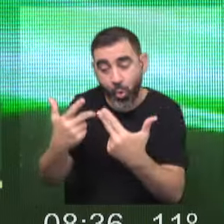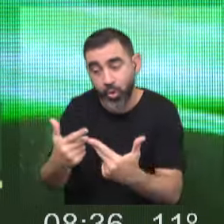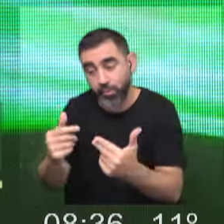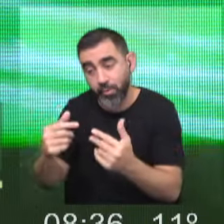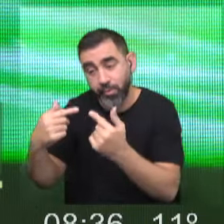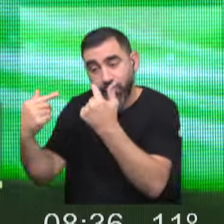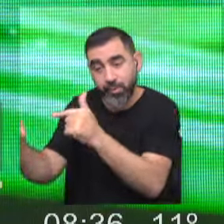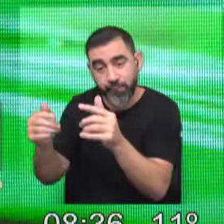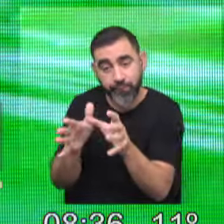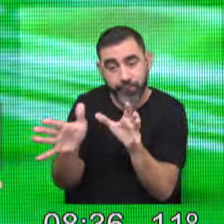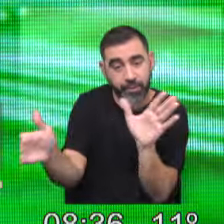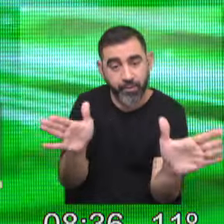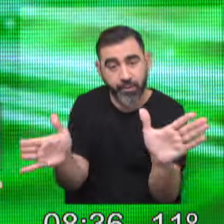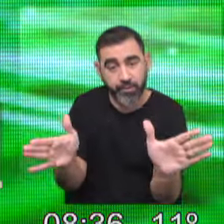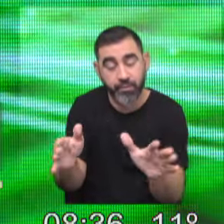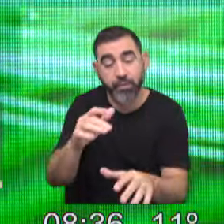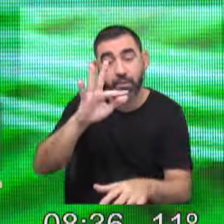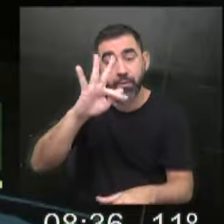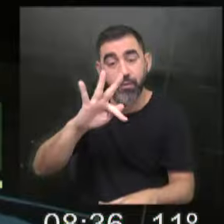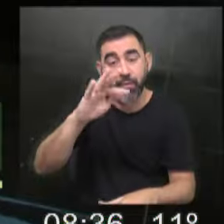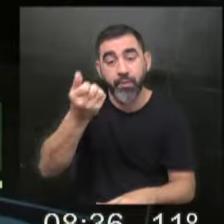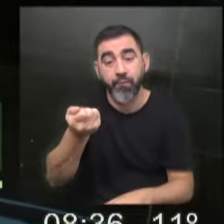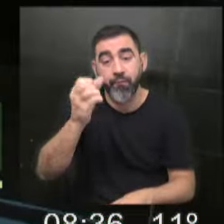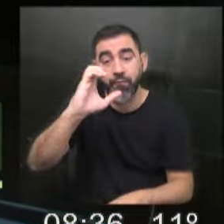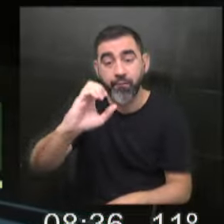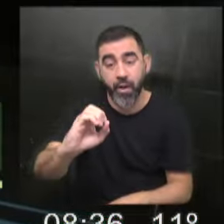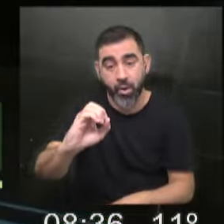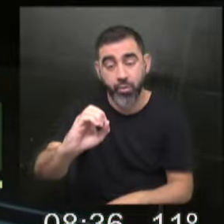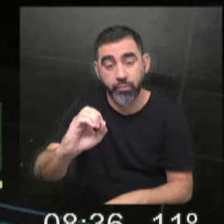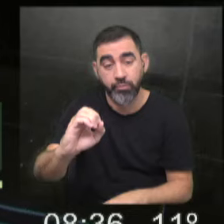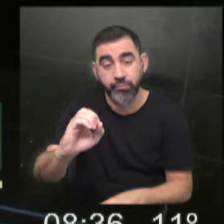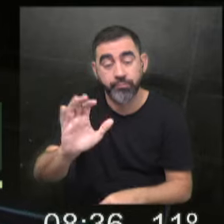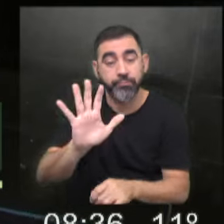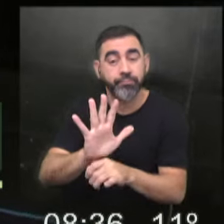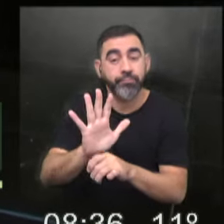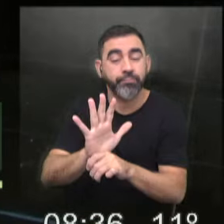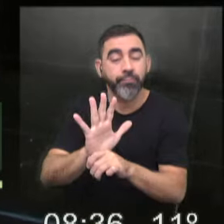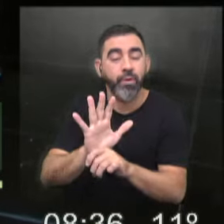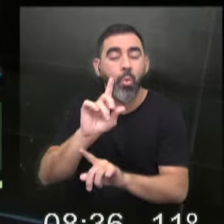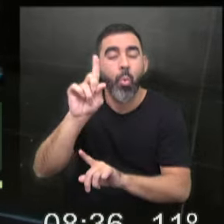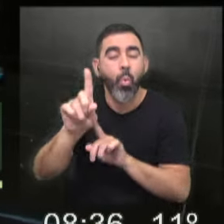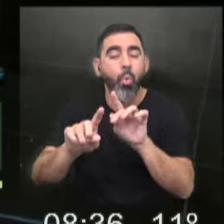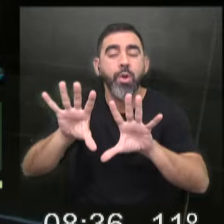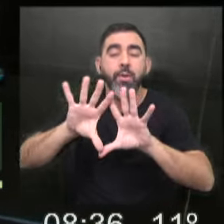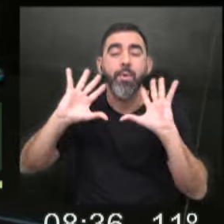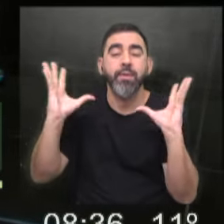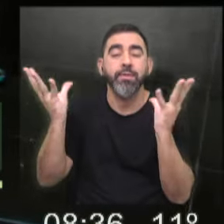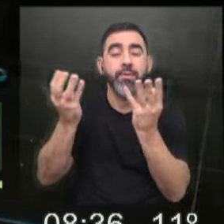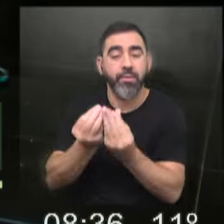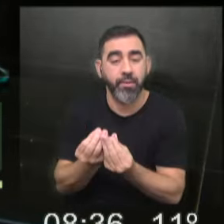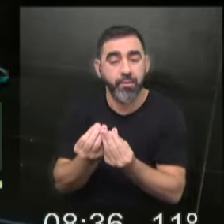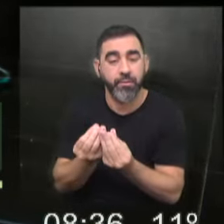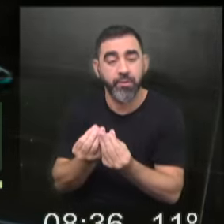acá. Y no, la FAO es, digamos, es la universidad global por excelencia